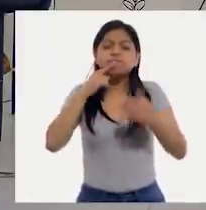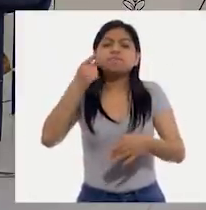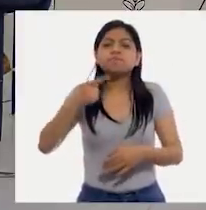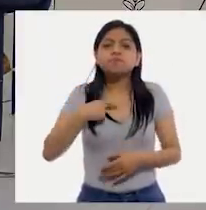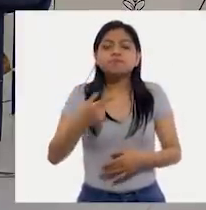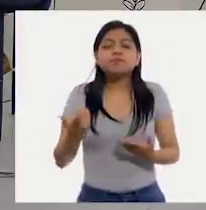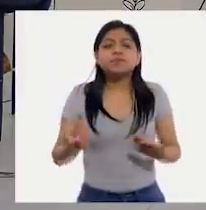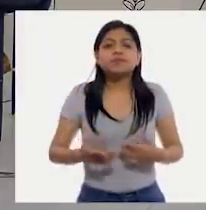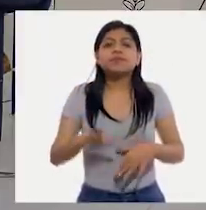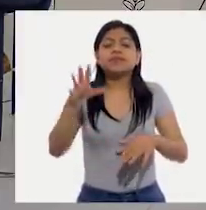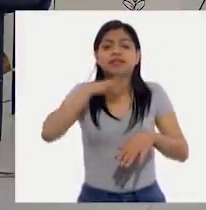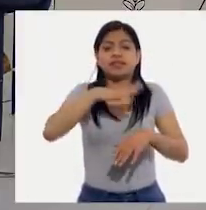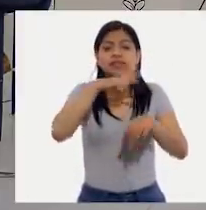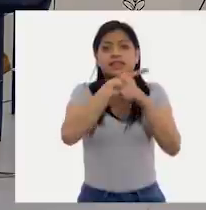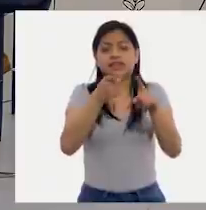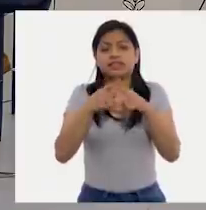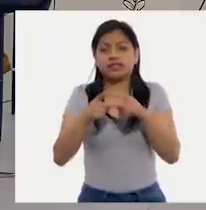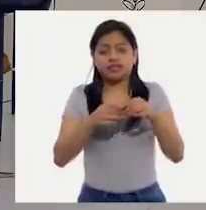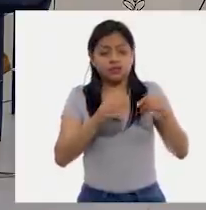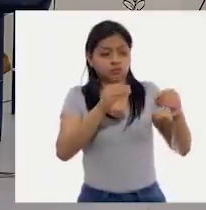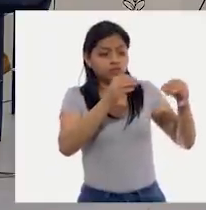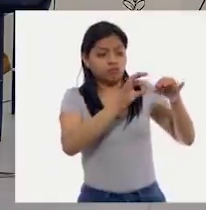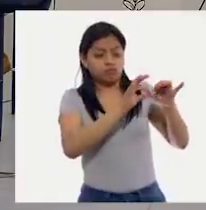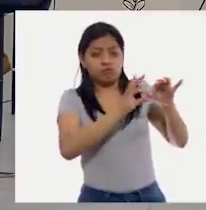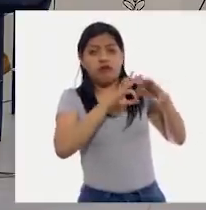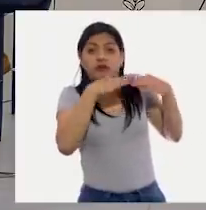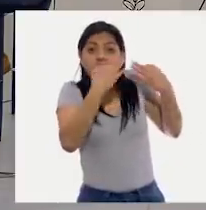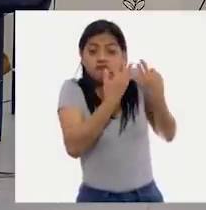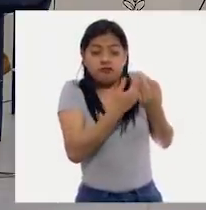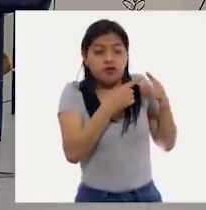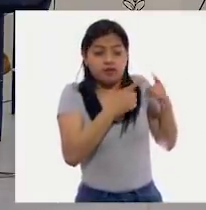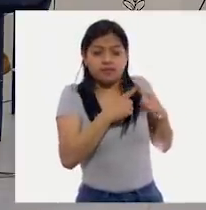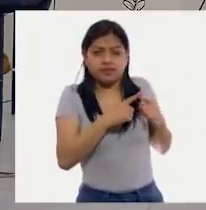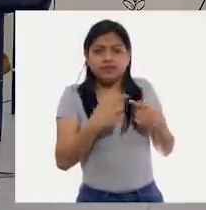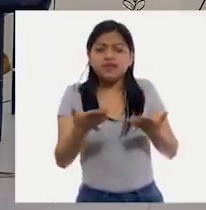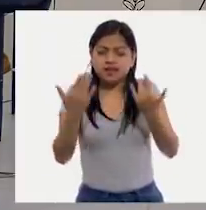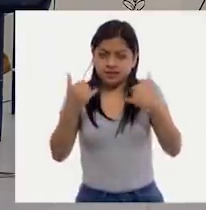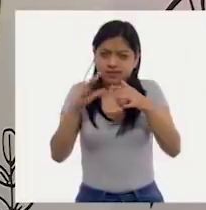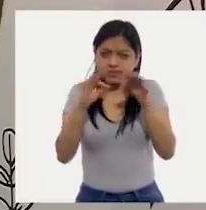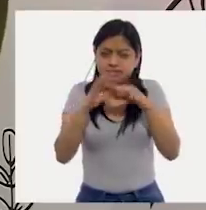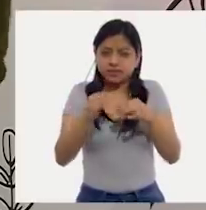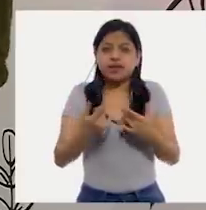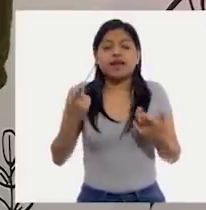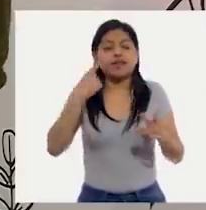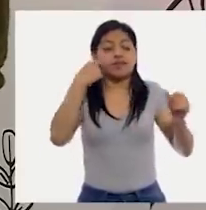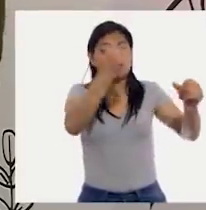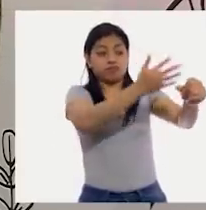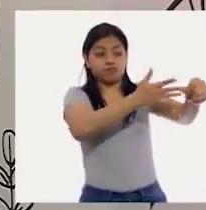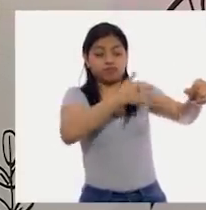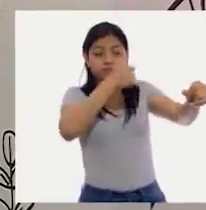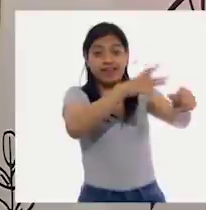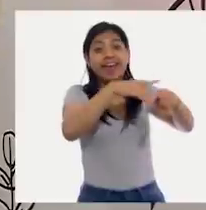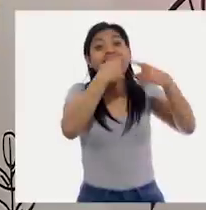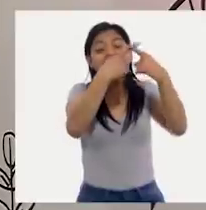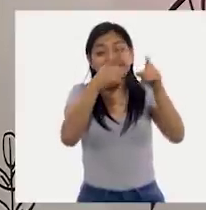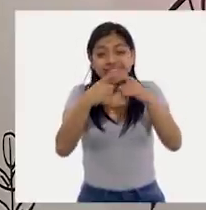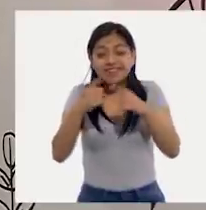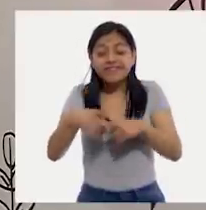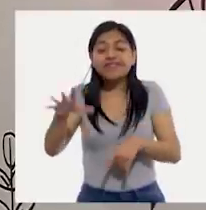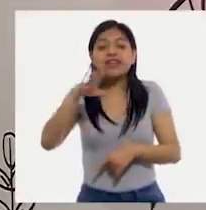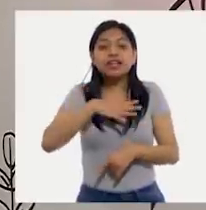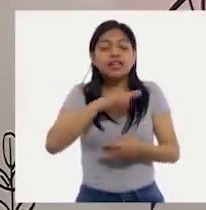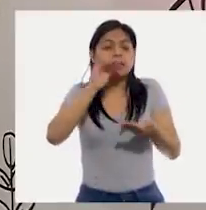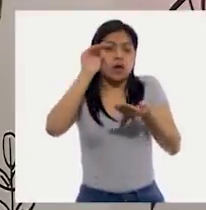visto que hay diferentes tipos de arpas. ¿Cuántos tipos de arpas hay o qué tipos de arpas hay? Bueno, las arpas son una gran familia. Hay arpas folclóricas,